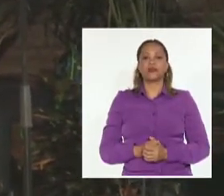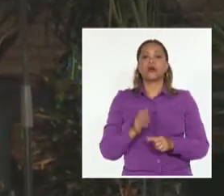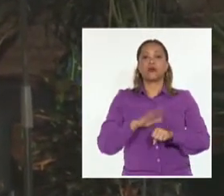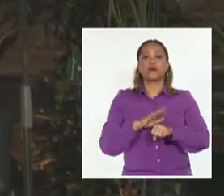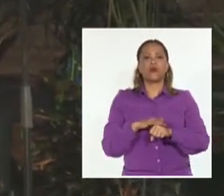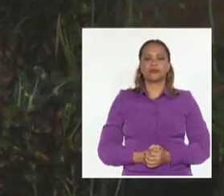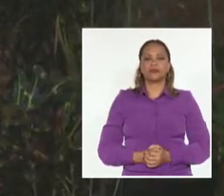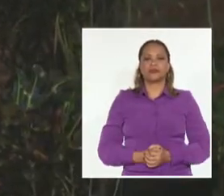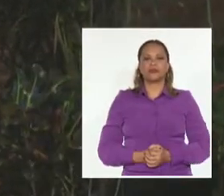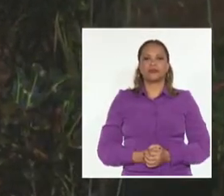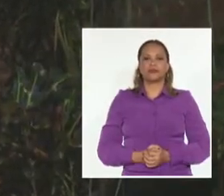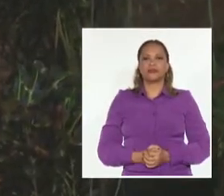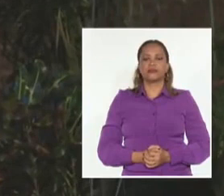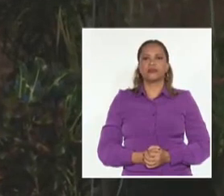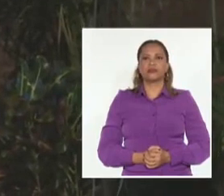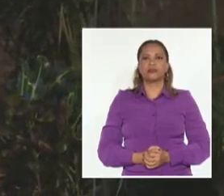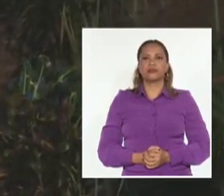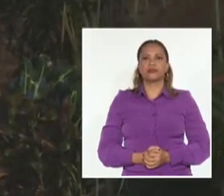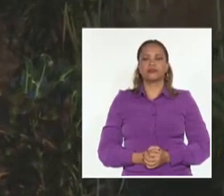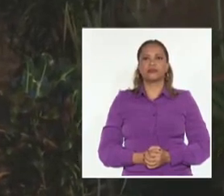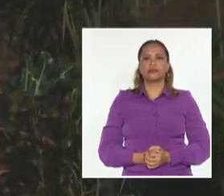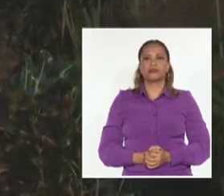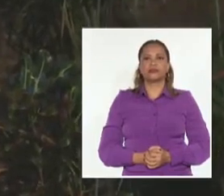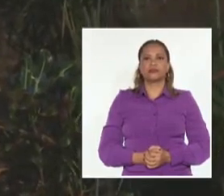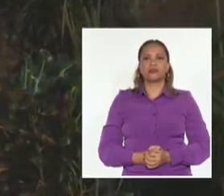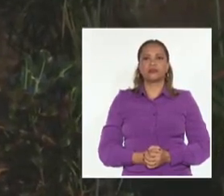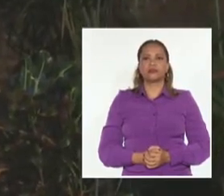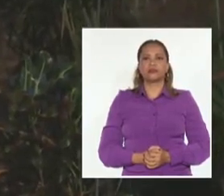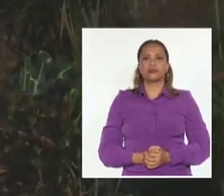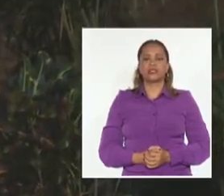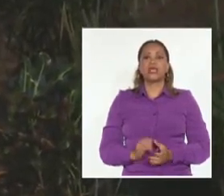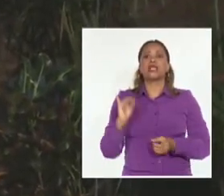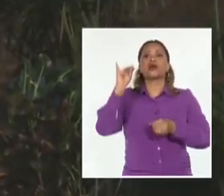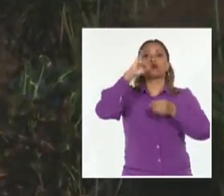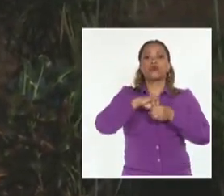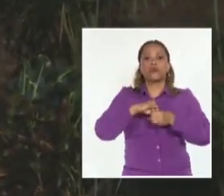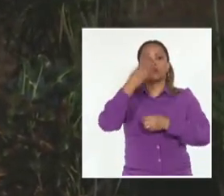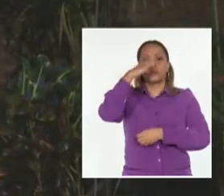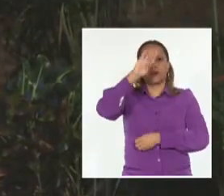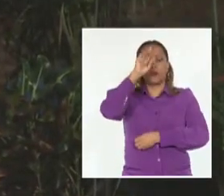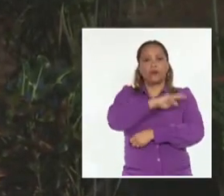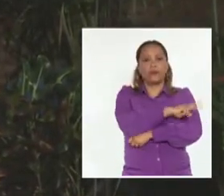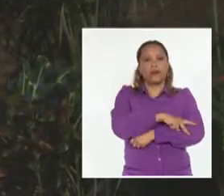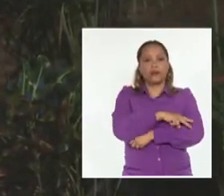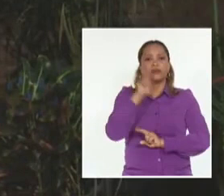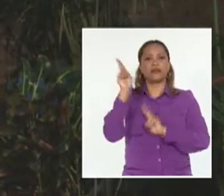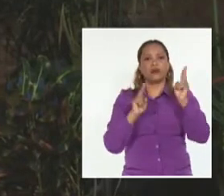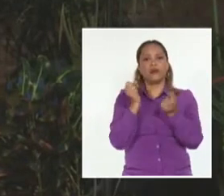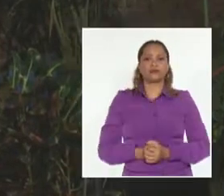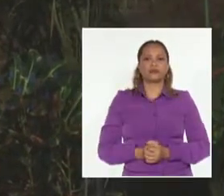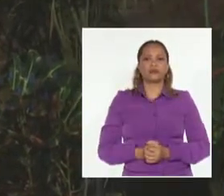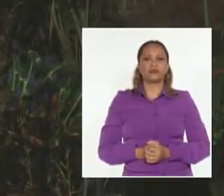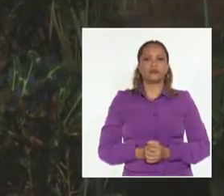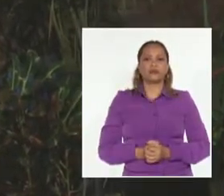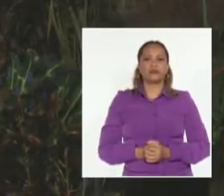del bloqueo, por las afectaciones que provoca también la inclusión en la lista de países que supuestamente apoyan al